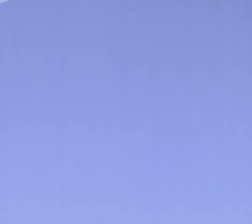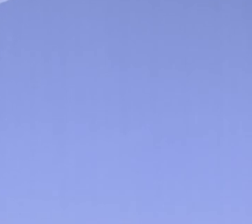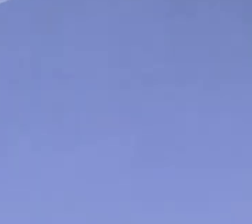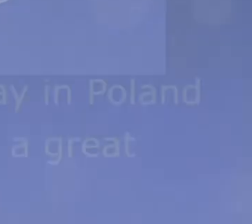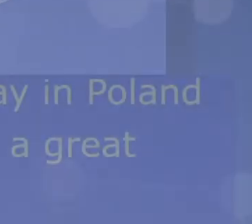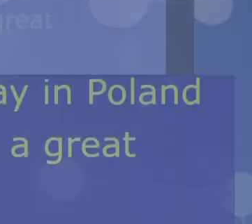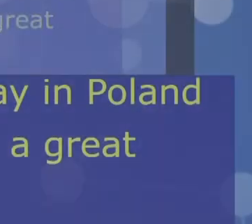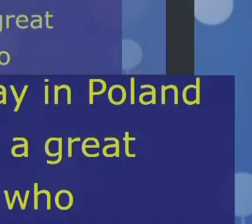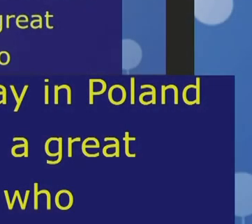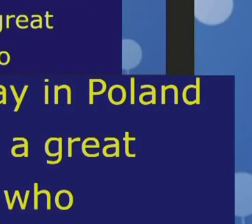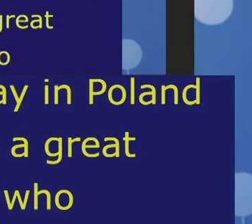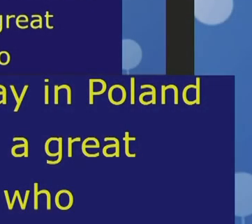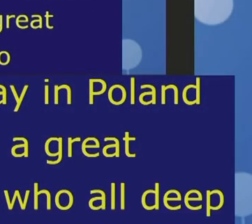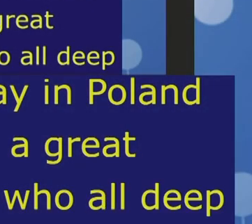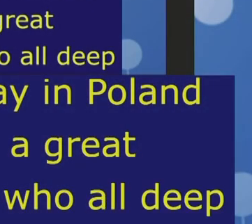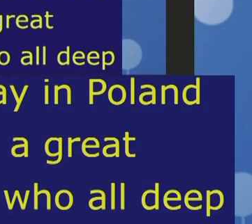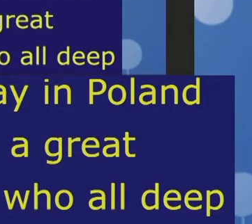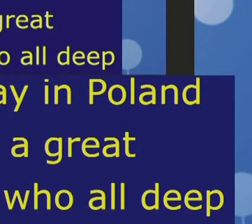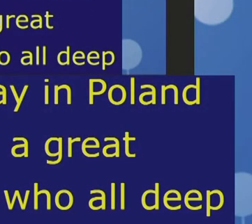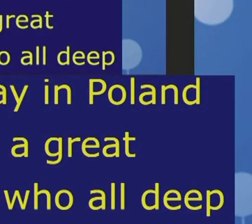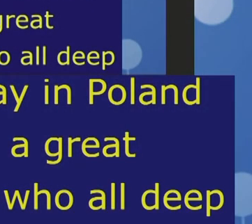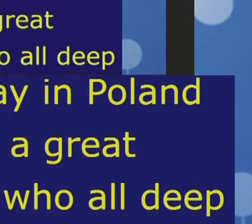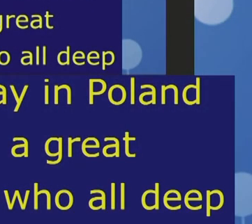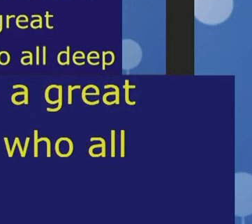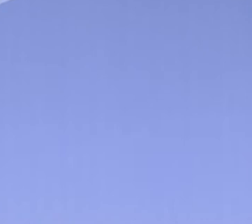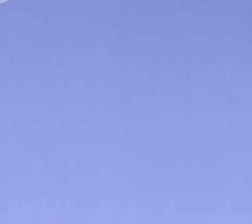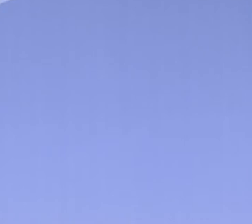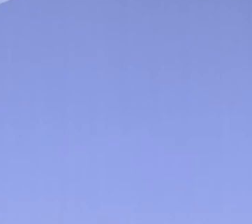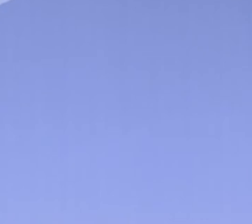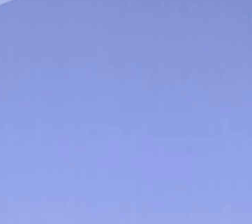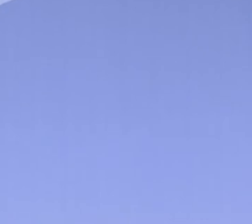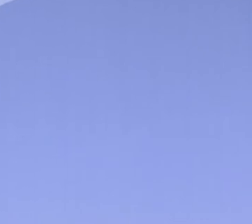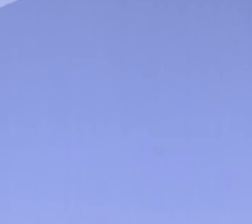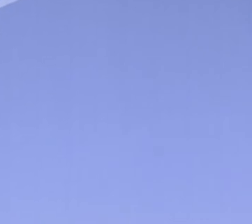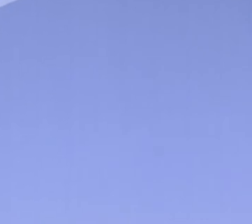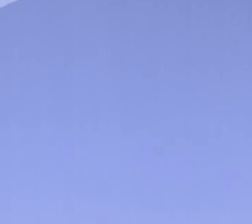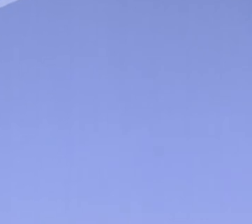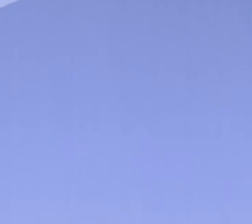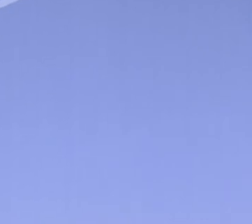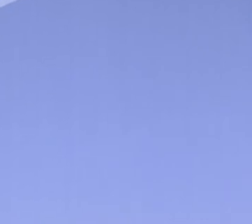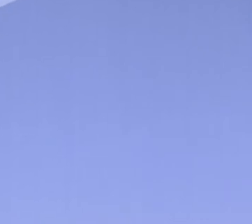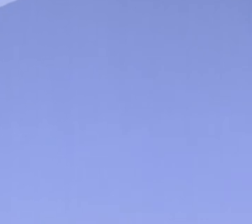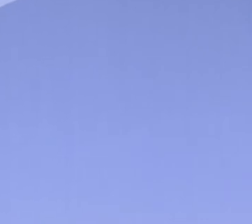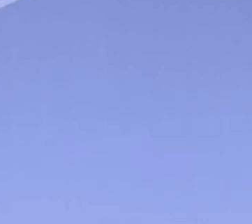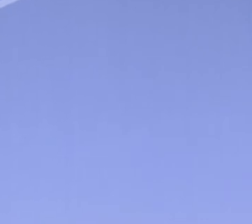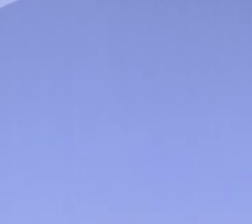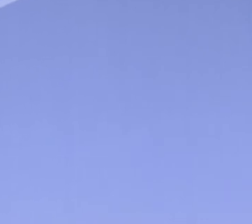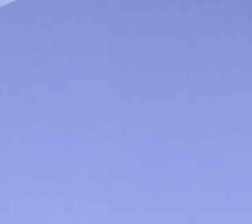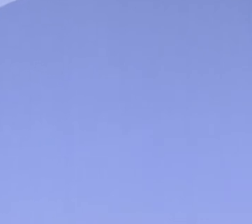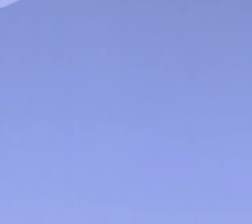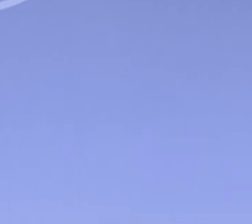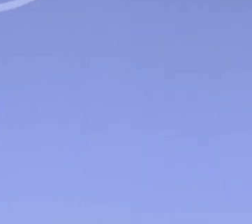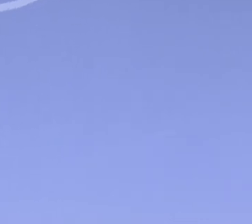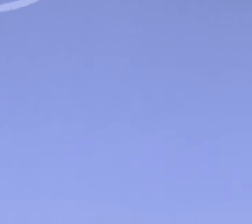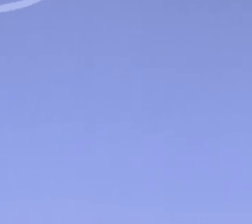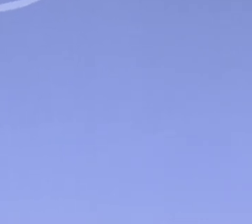esta cumbre digital de la ONU. Me alegra poder estar aquí con todos ustedes, con personas a